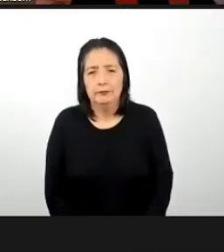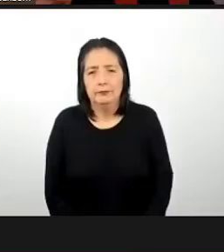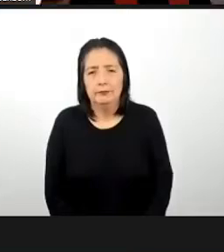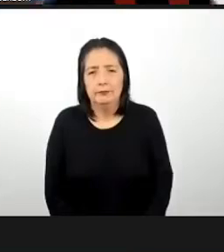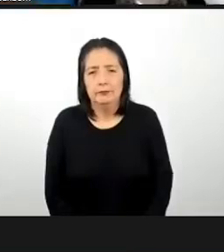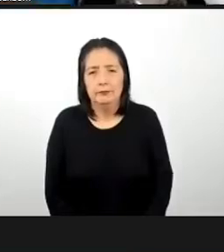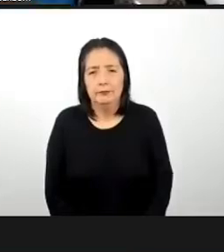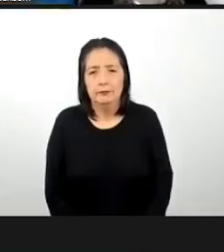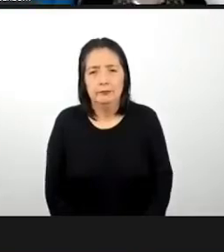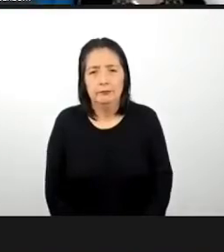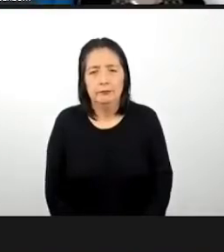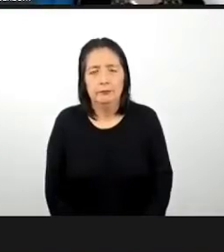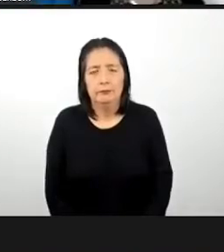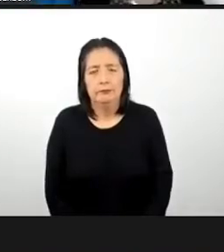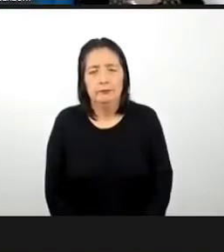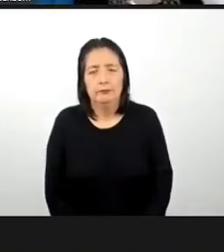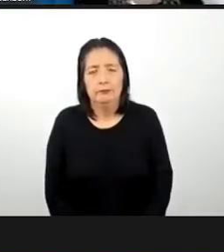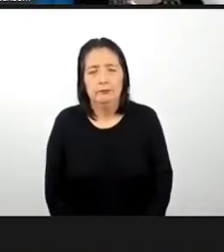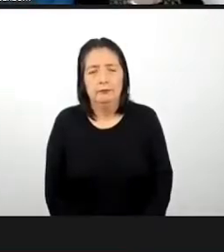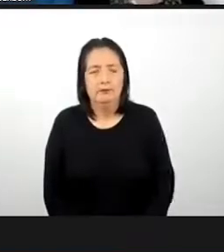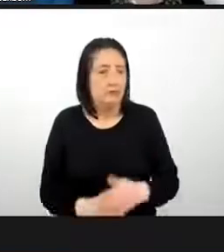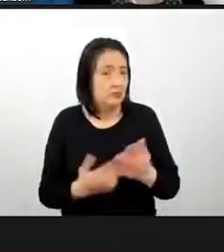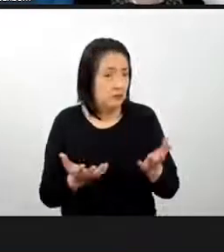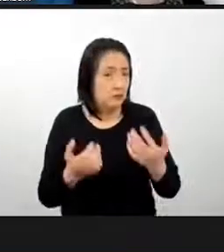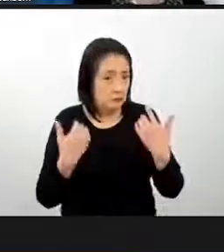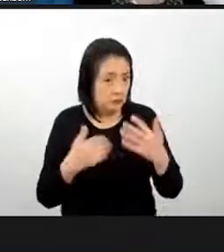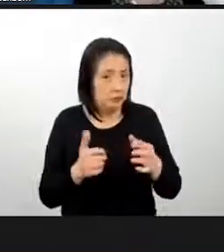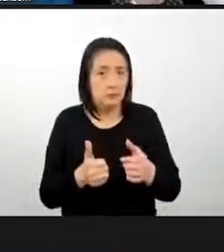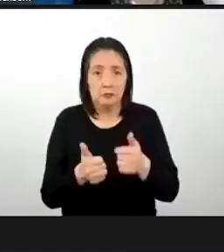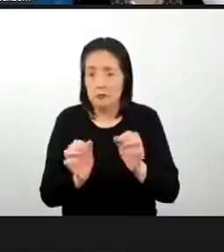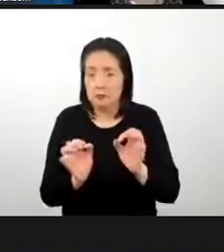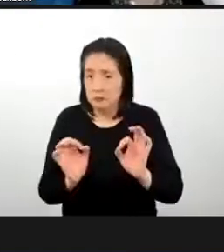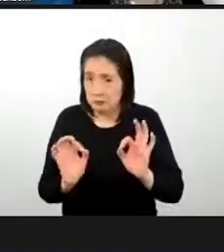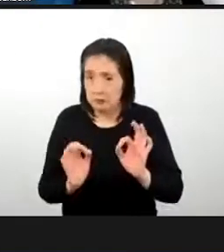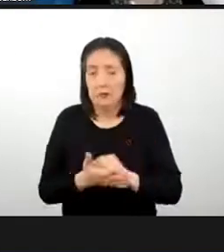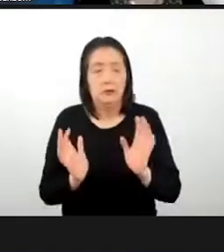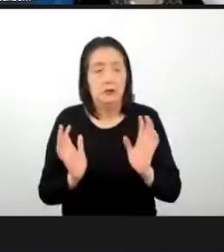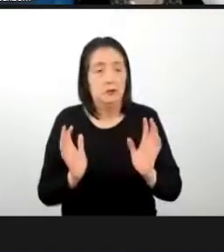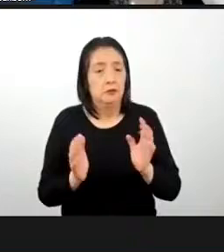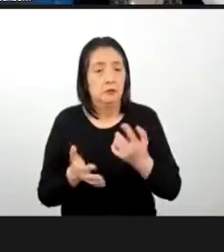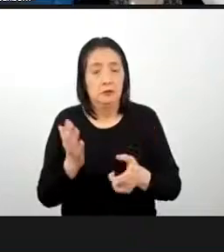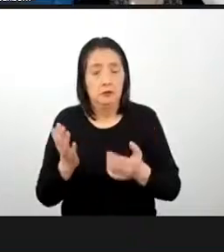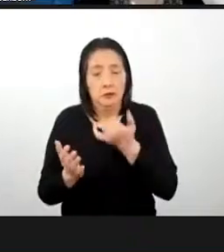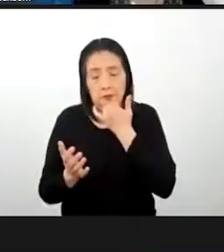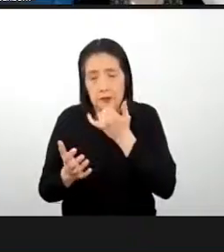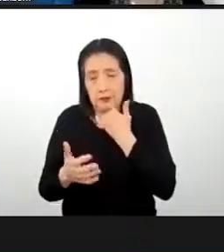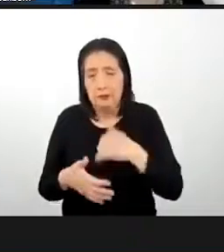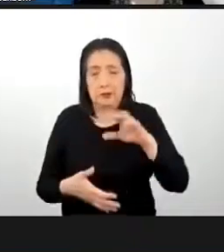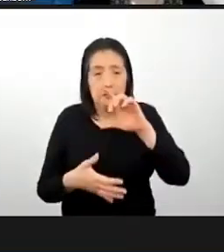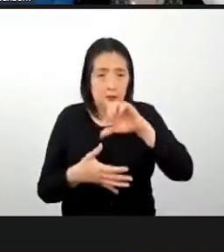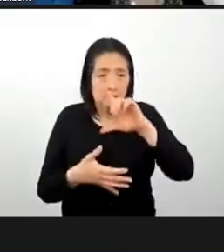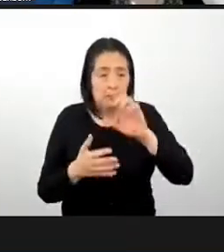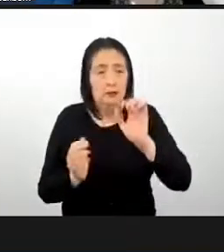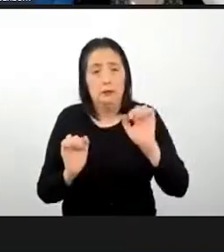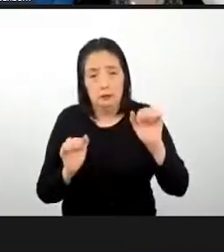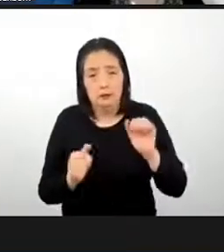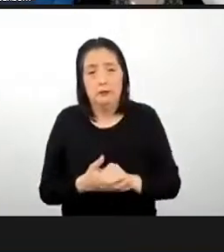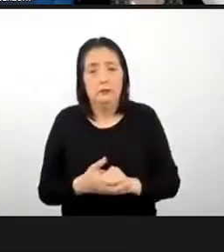Como decía, han estado a la altura de las circunstancias, en América Latina desde